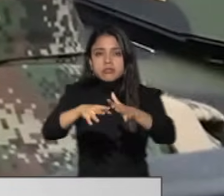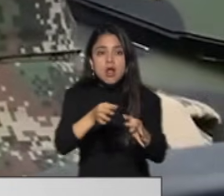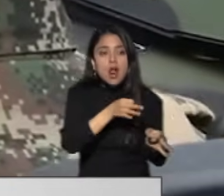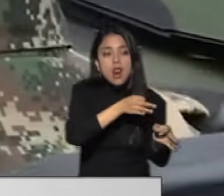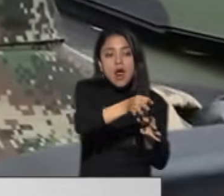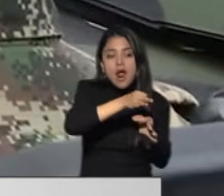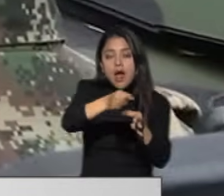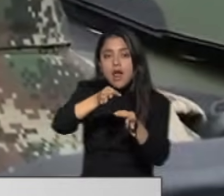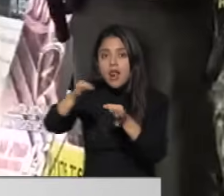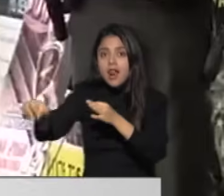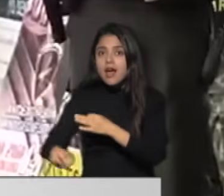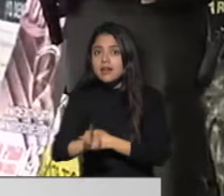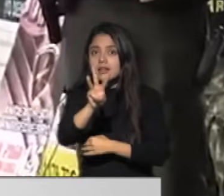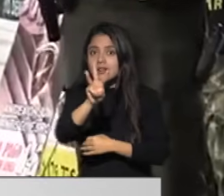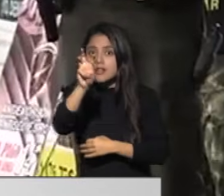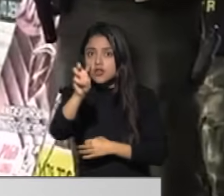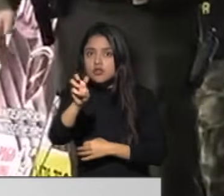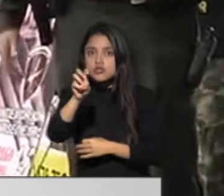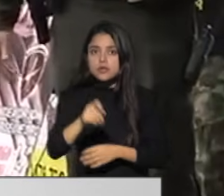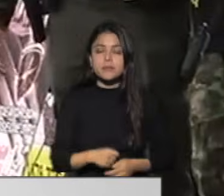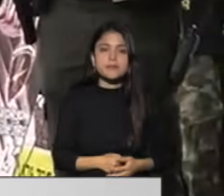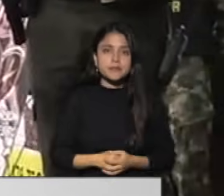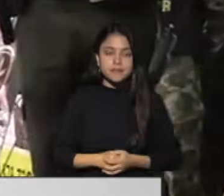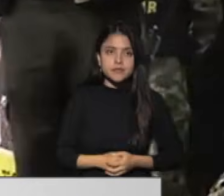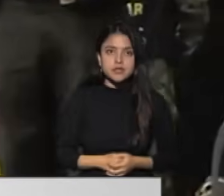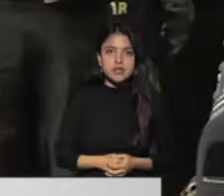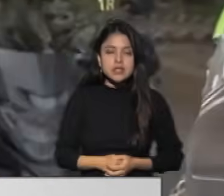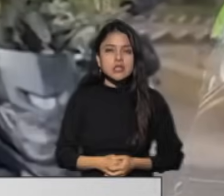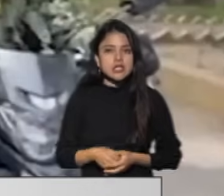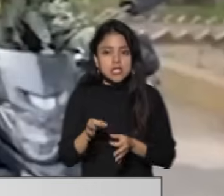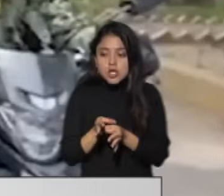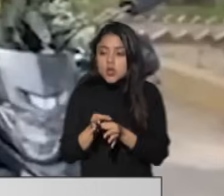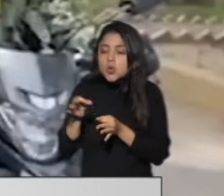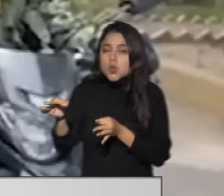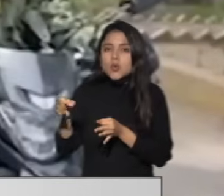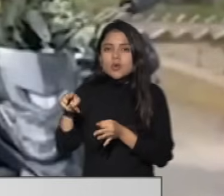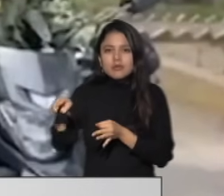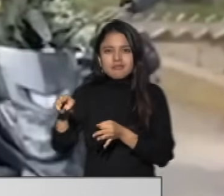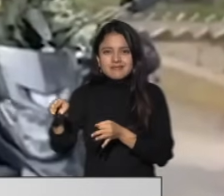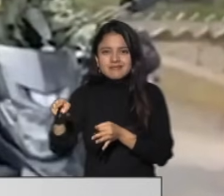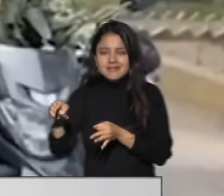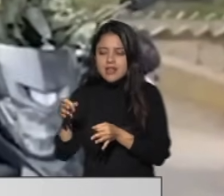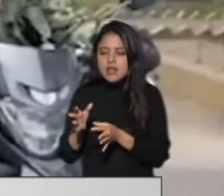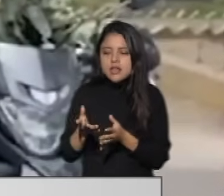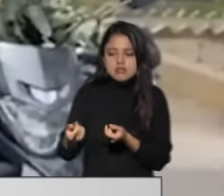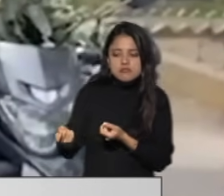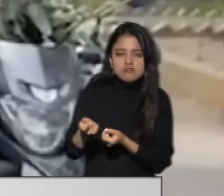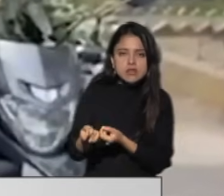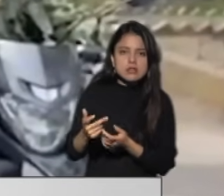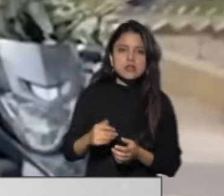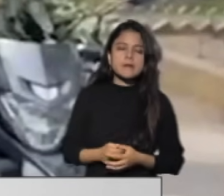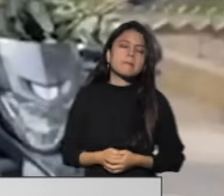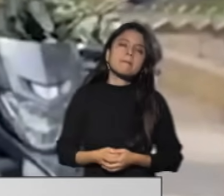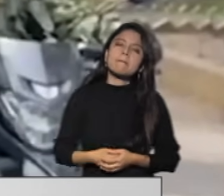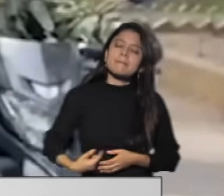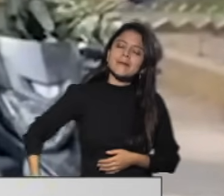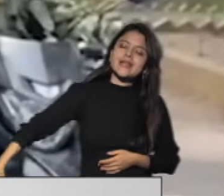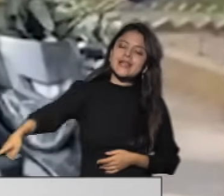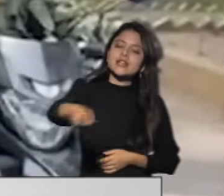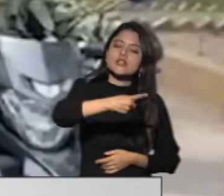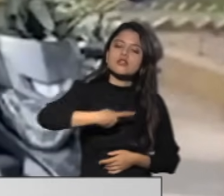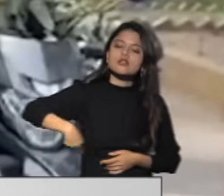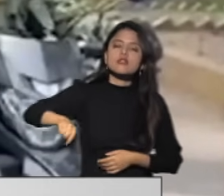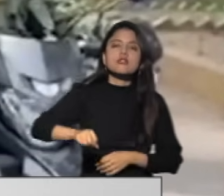del departamento, un municipio del departamento del Cesar, para el cumplimiento de esta fiesta